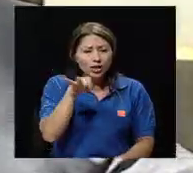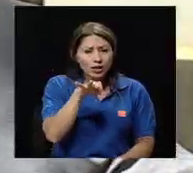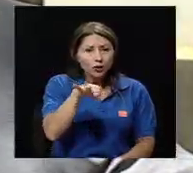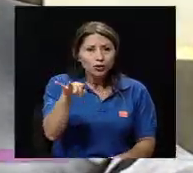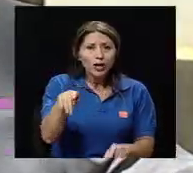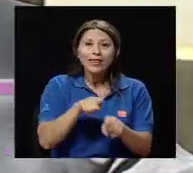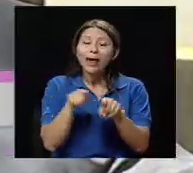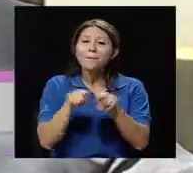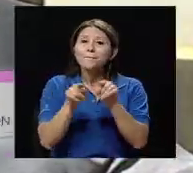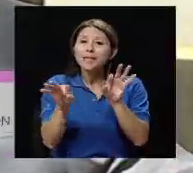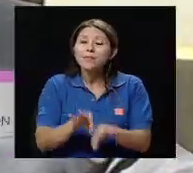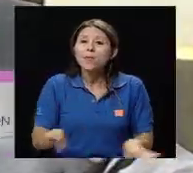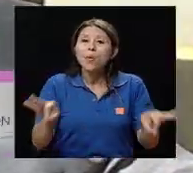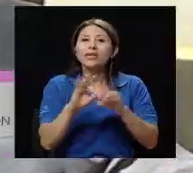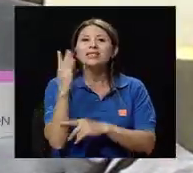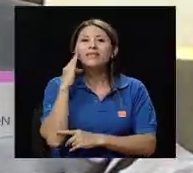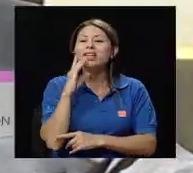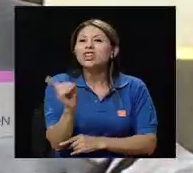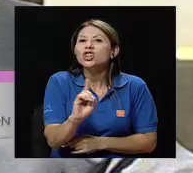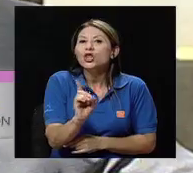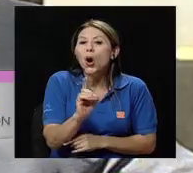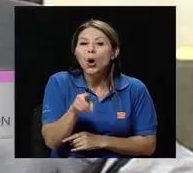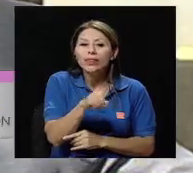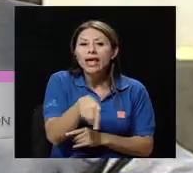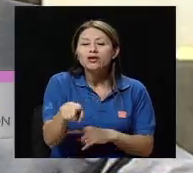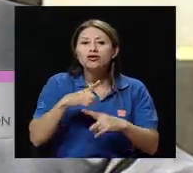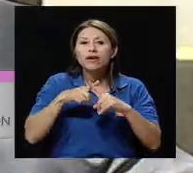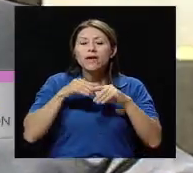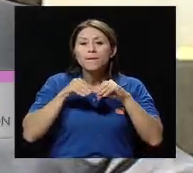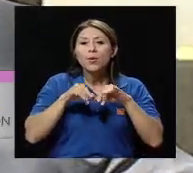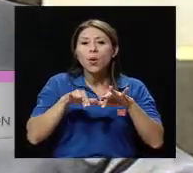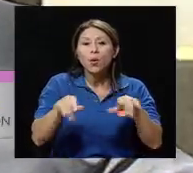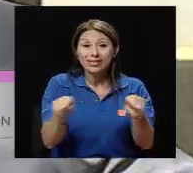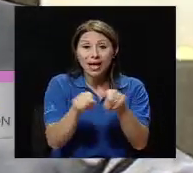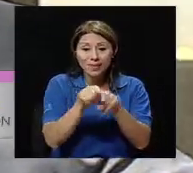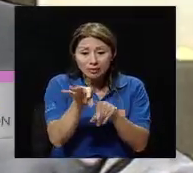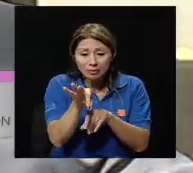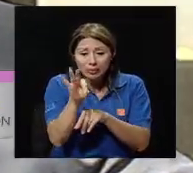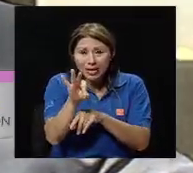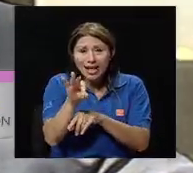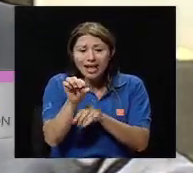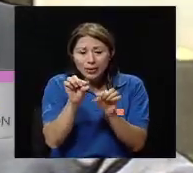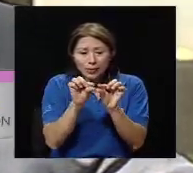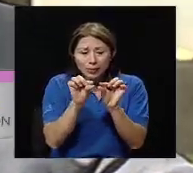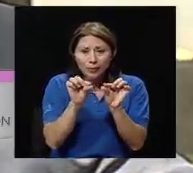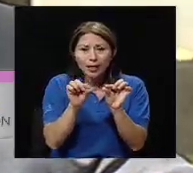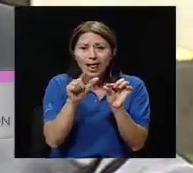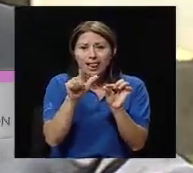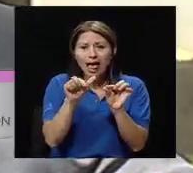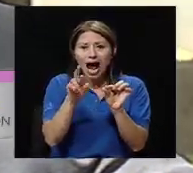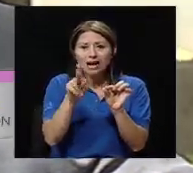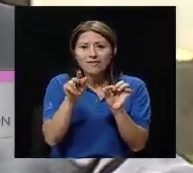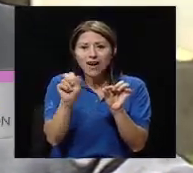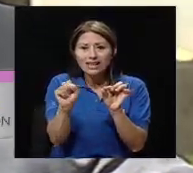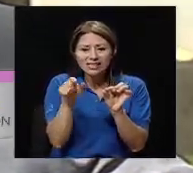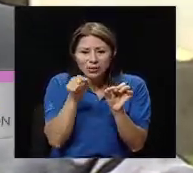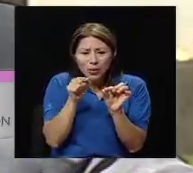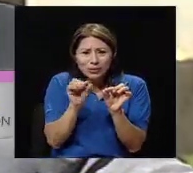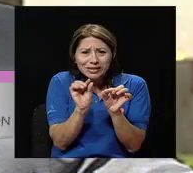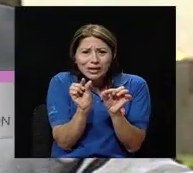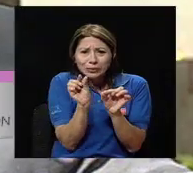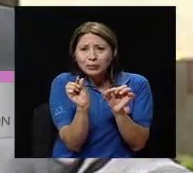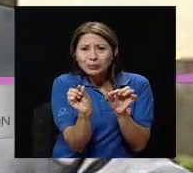Uh-huh. Correcto. Y busquemos las larvas también en esos uh-huh. criaderos, y ahí hago énfasis porque, por ejemplo, hay